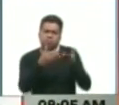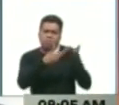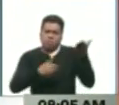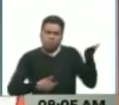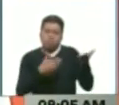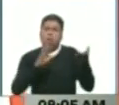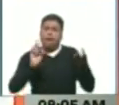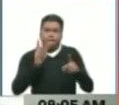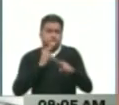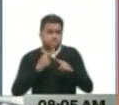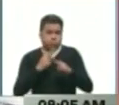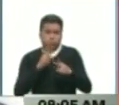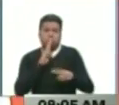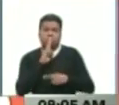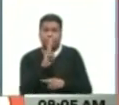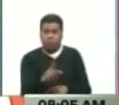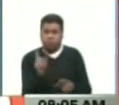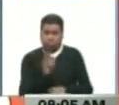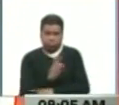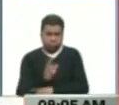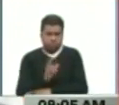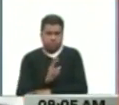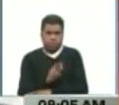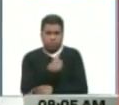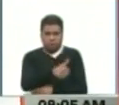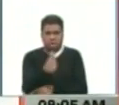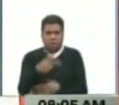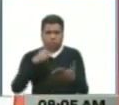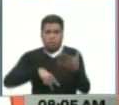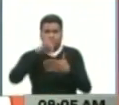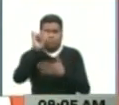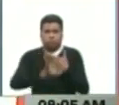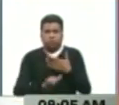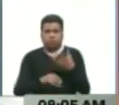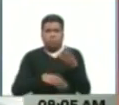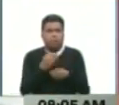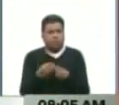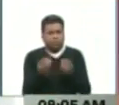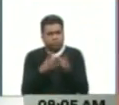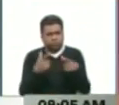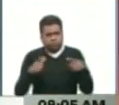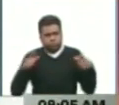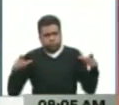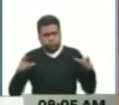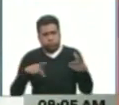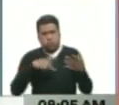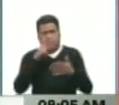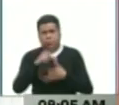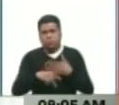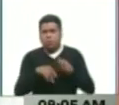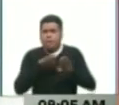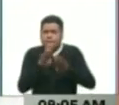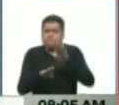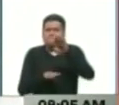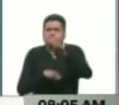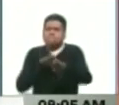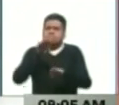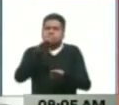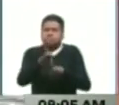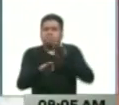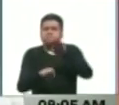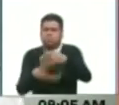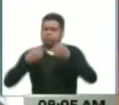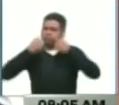respuestas puntuales a cada uno de los proyectos. Vamos a ir de menos a más, pero vamos a ir a pasos seguros para crear una agenda